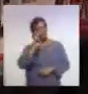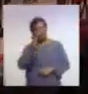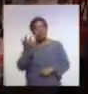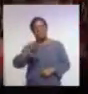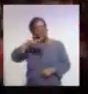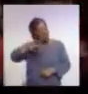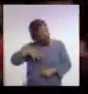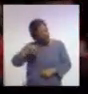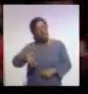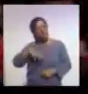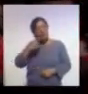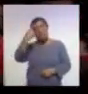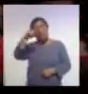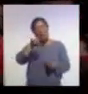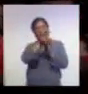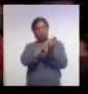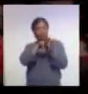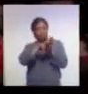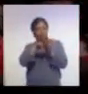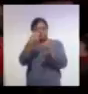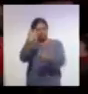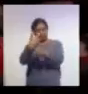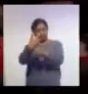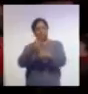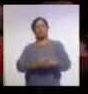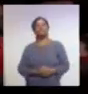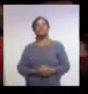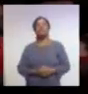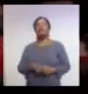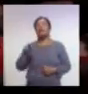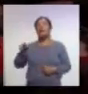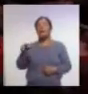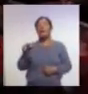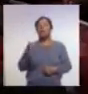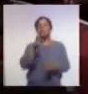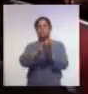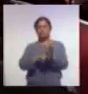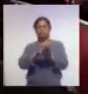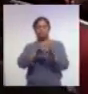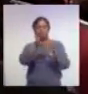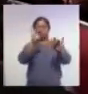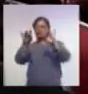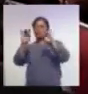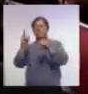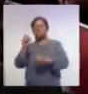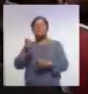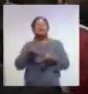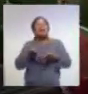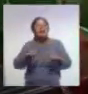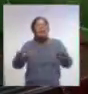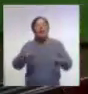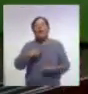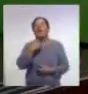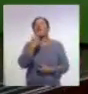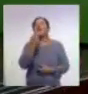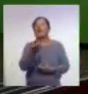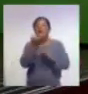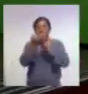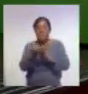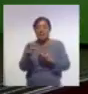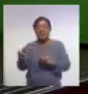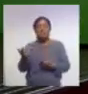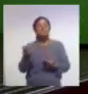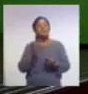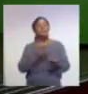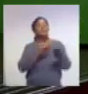los videos. Para la selección de los videos ganadores, el jurado calificador consideró aspectos como calidad, dicción y la propuesta en